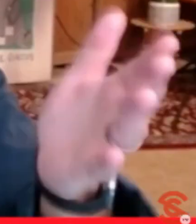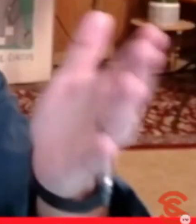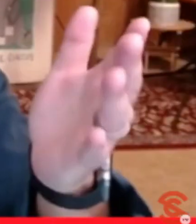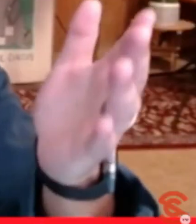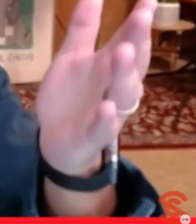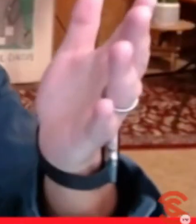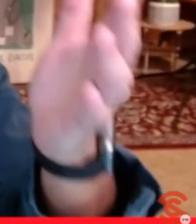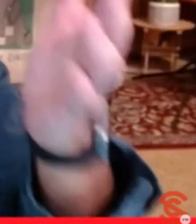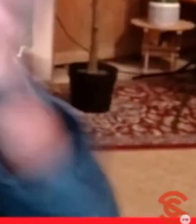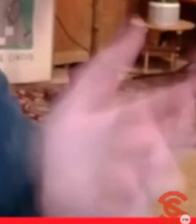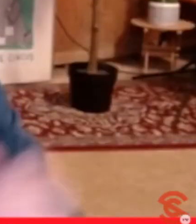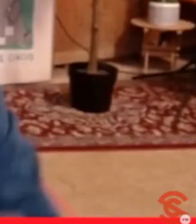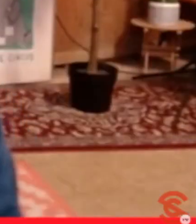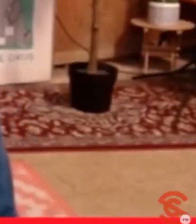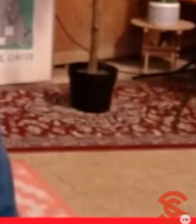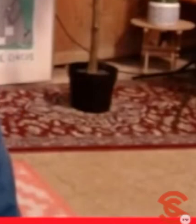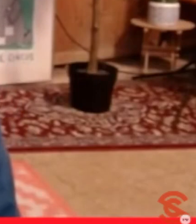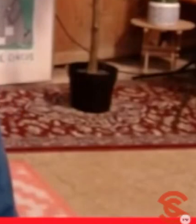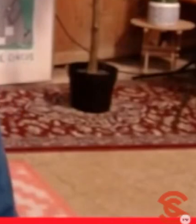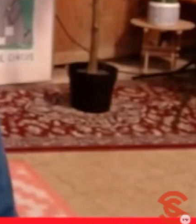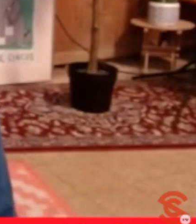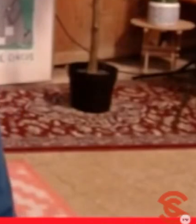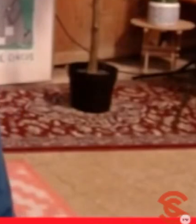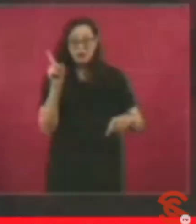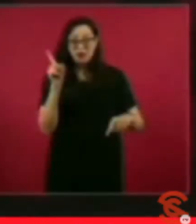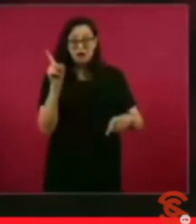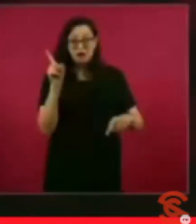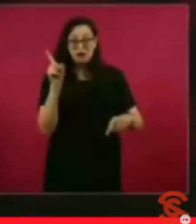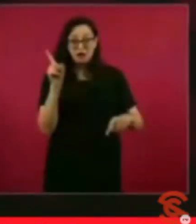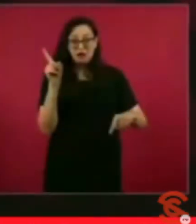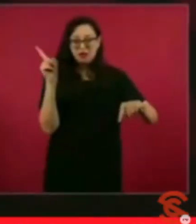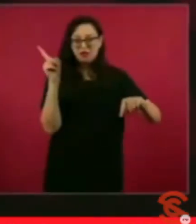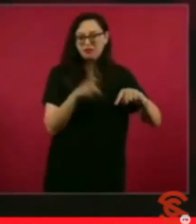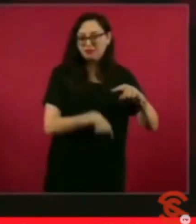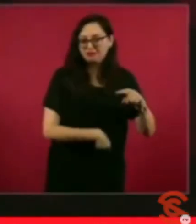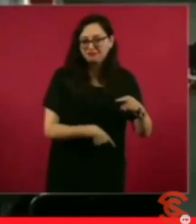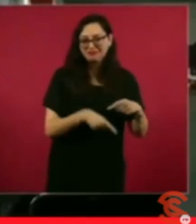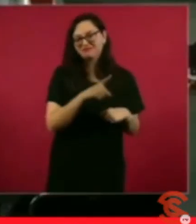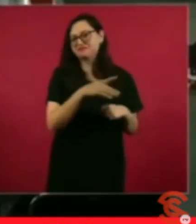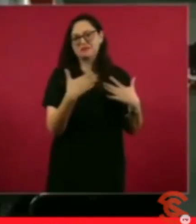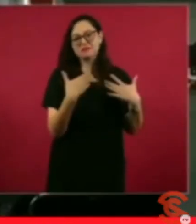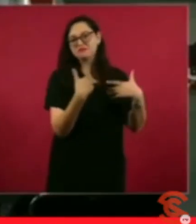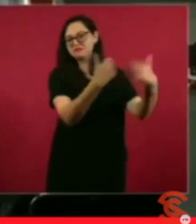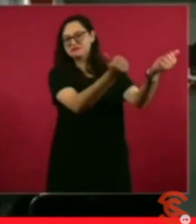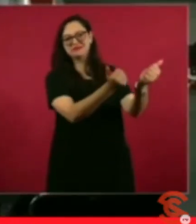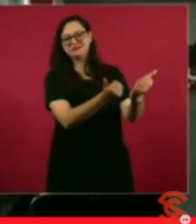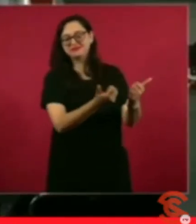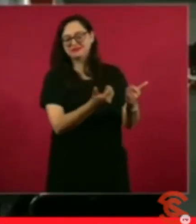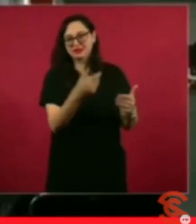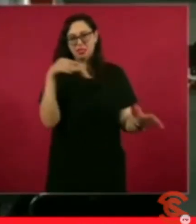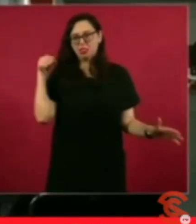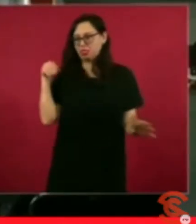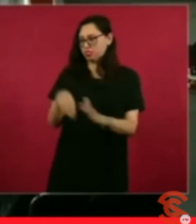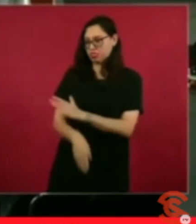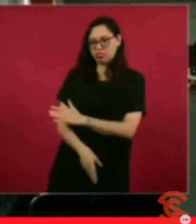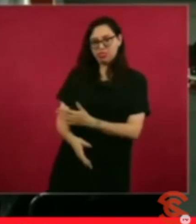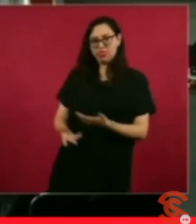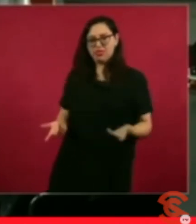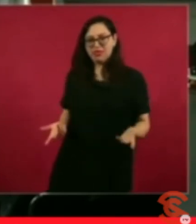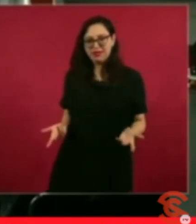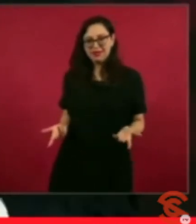Hoy en México, los pobres son menos pobres. Desde luego, si le va